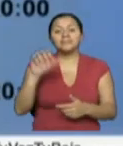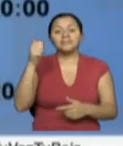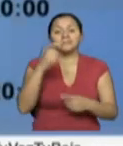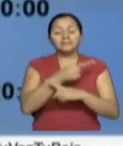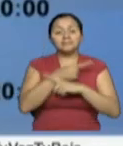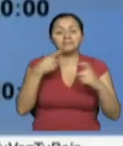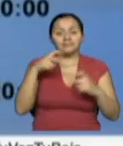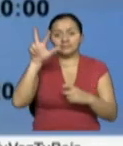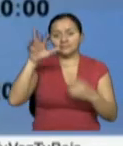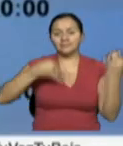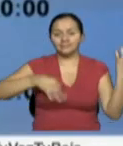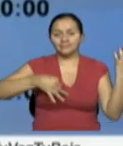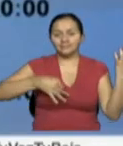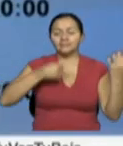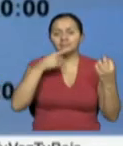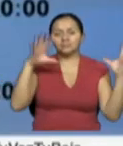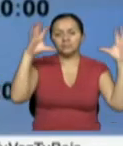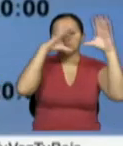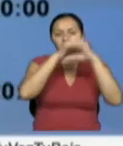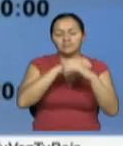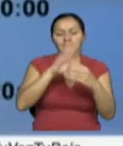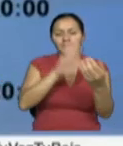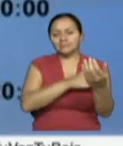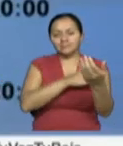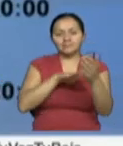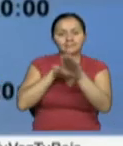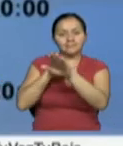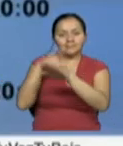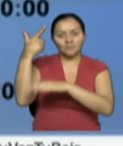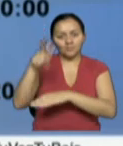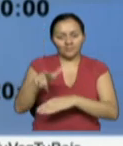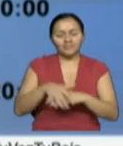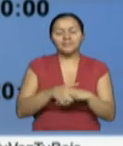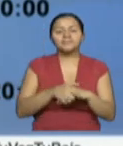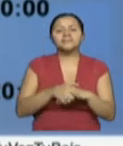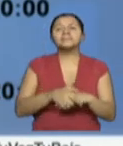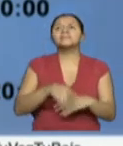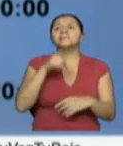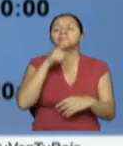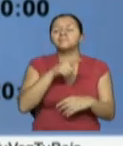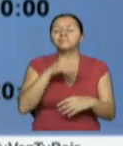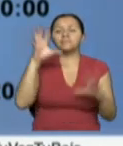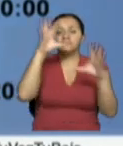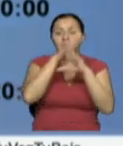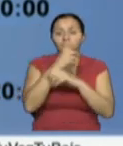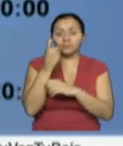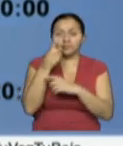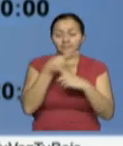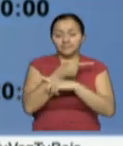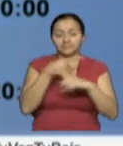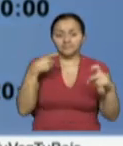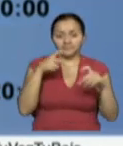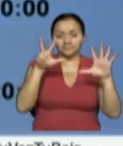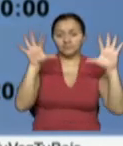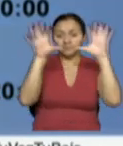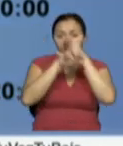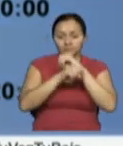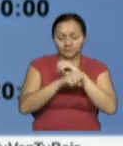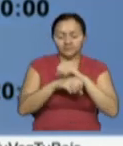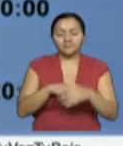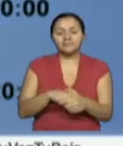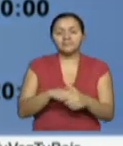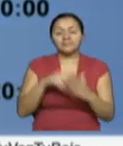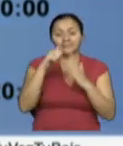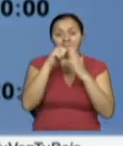Los Brillantes engalanará la Noche de los Lojanos. Para el 11 de marzo se presentará la obra de teatro La Flor de la Chuquiragua.